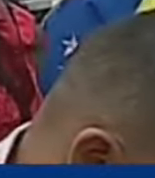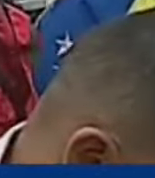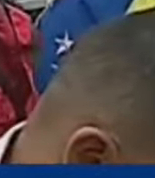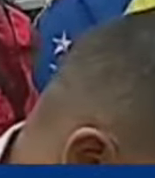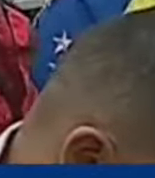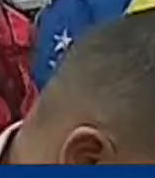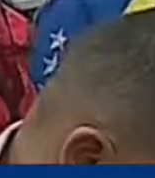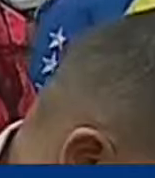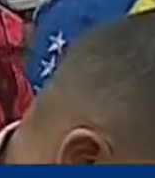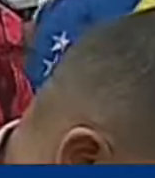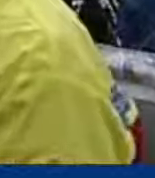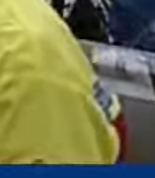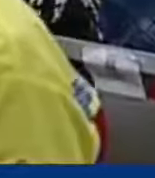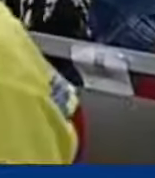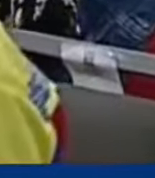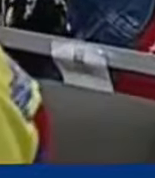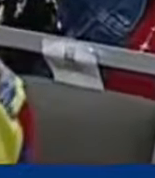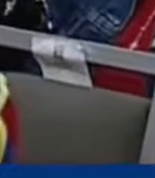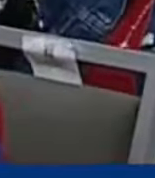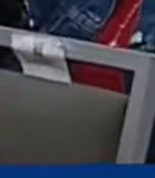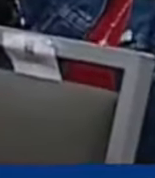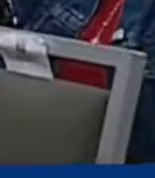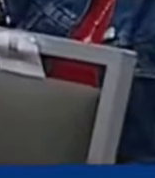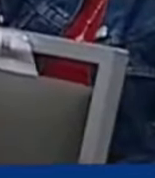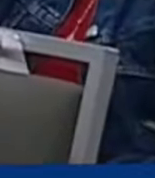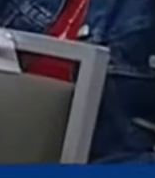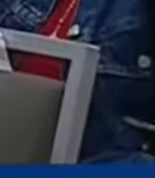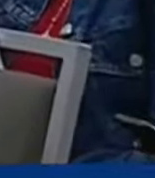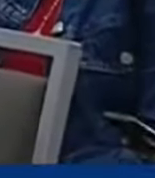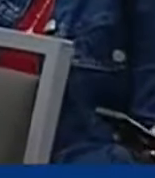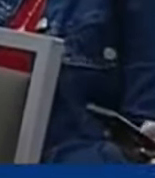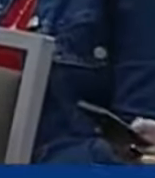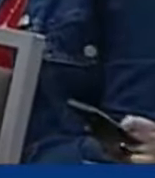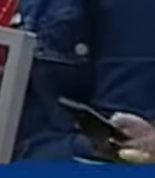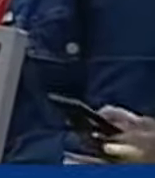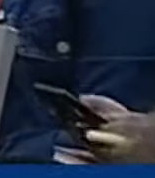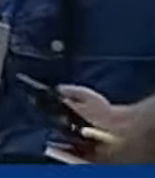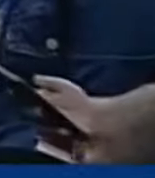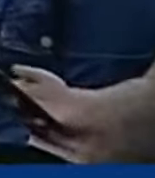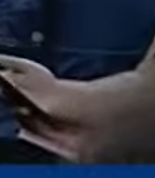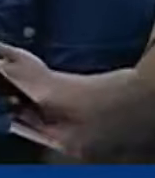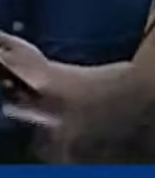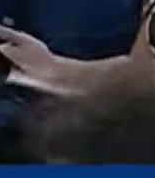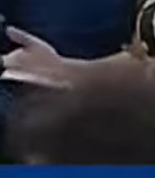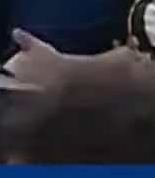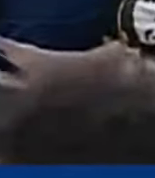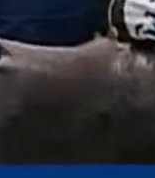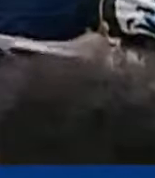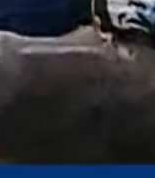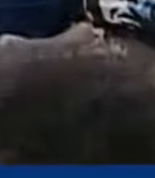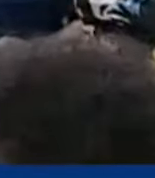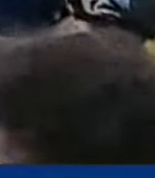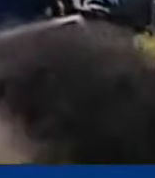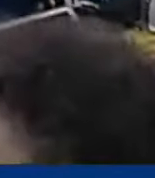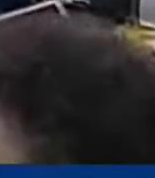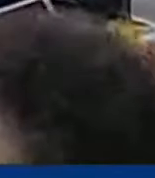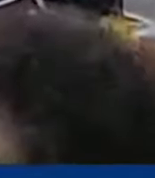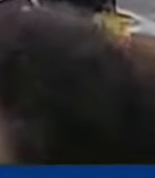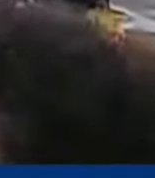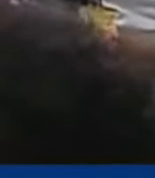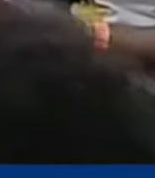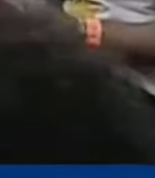desde que instalamos en el Teresa Carreño, el equipo de las